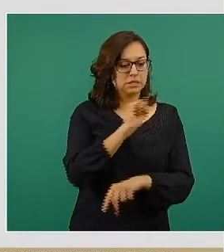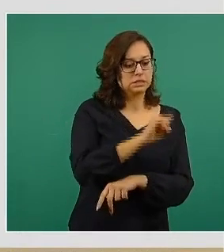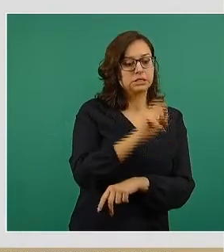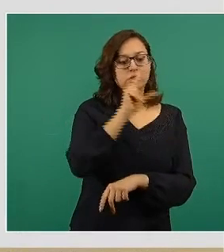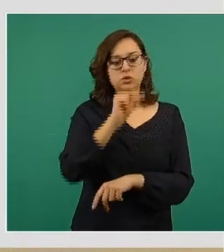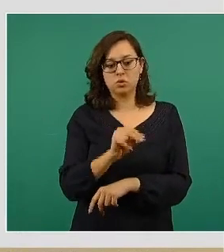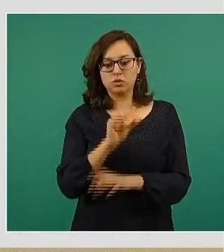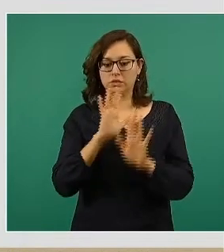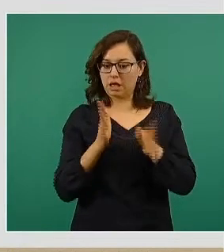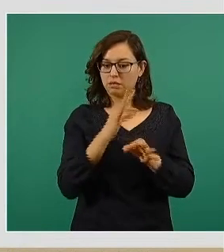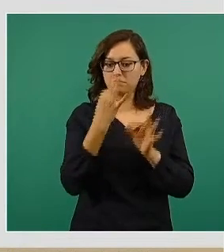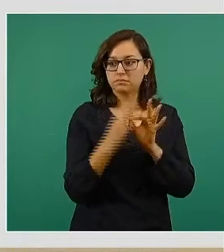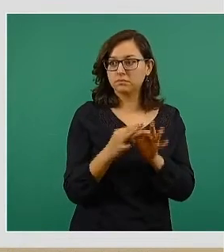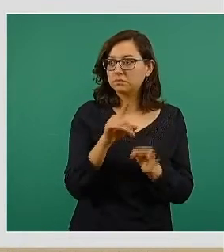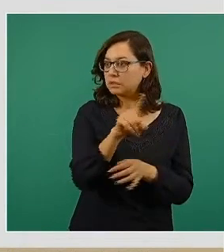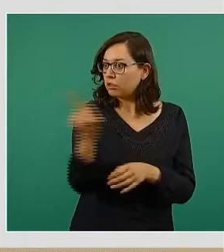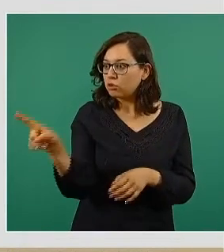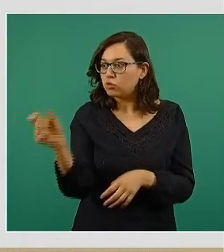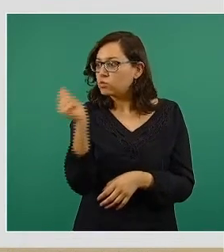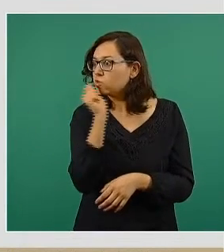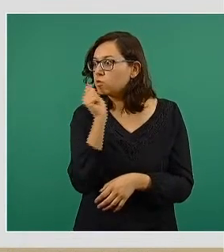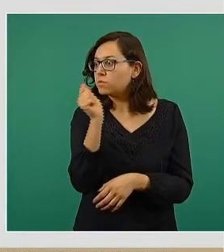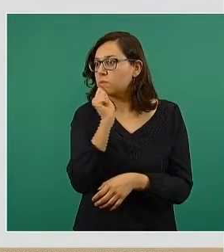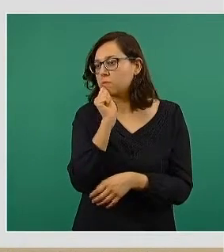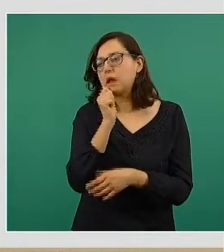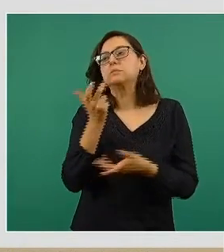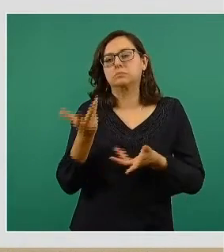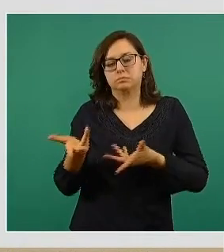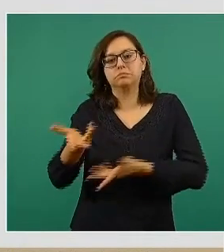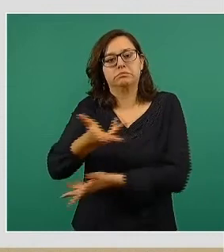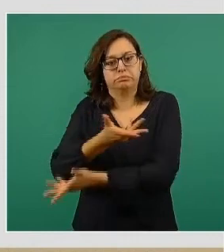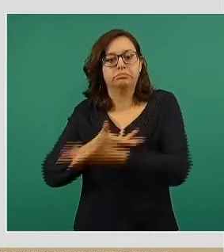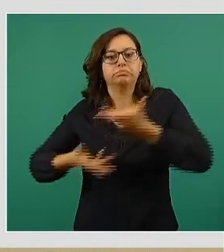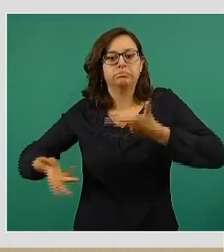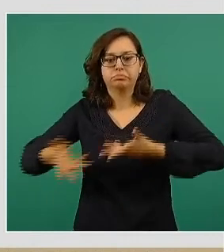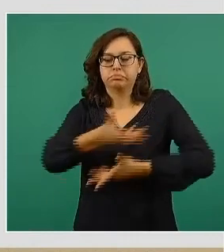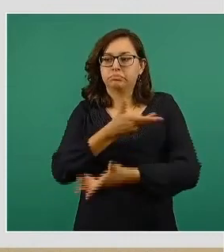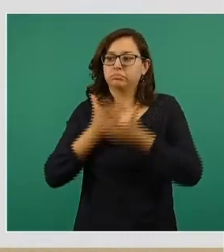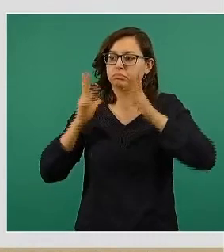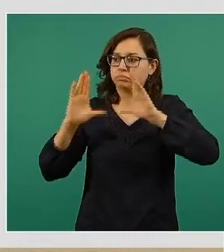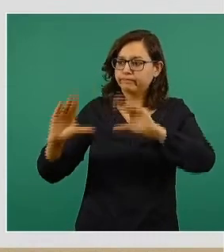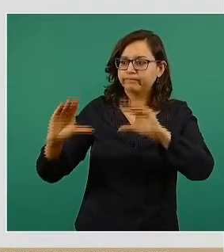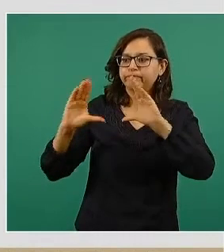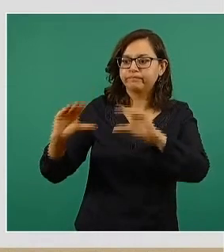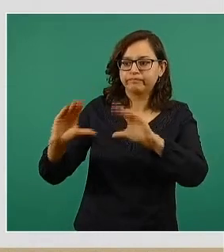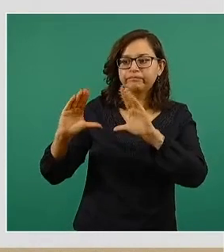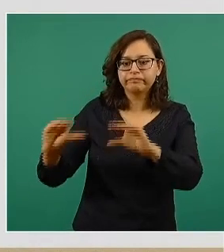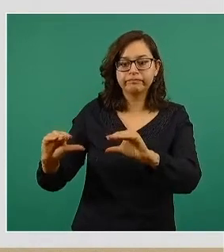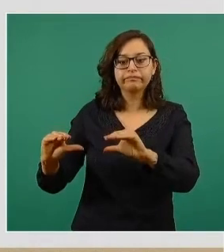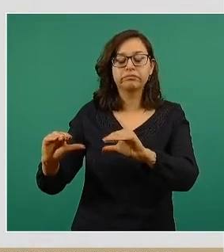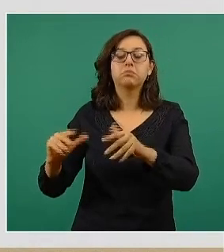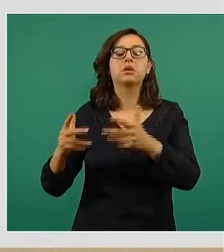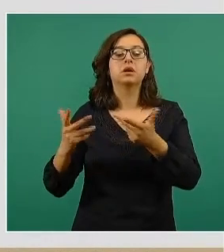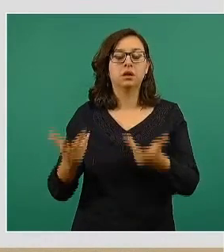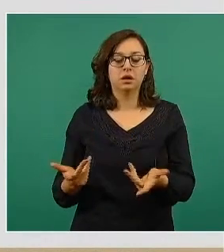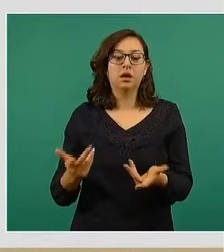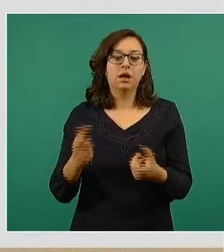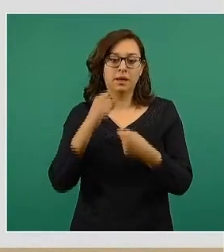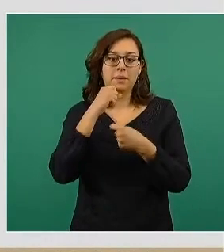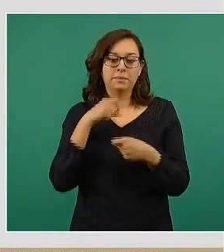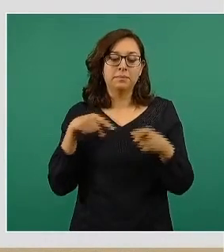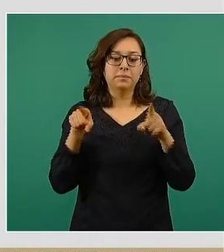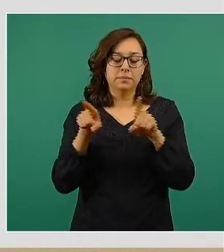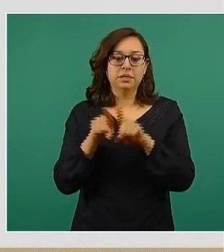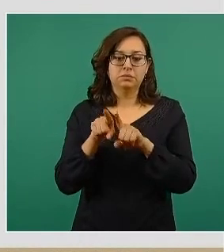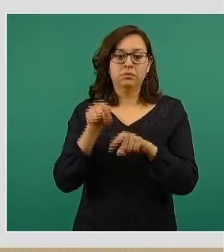con otros países, transferir también esta tecnología, así como la estábamos transfiriendo a la Red Nacional de Laboratorios de Salud Pública, que